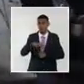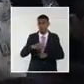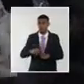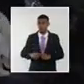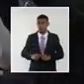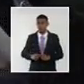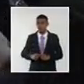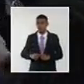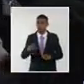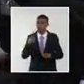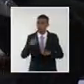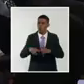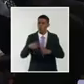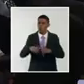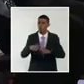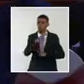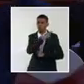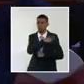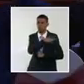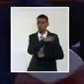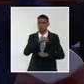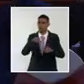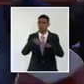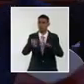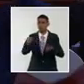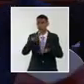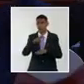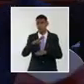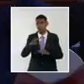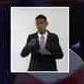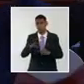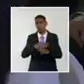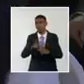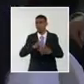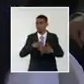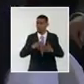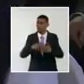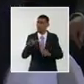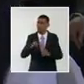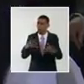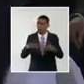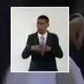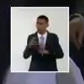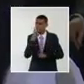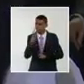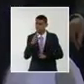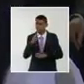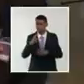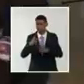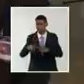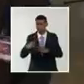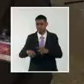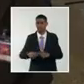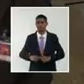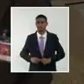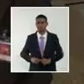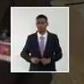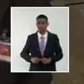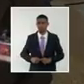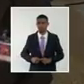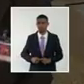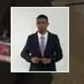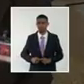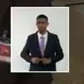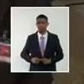Machado, y otros dirigentes de los ministerios y entidades que tienen relaciones económicas y comerciales con el país